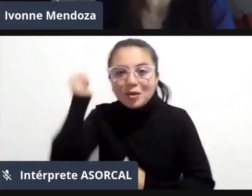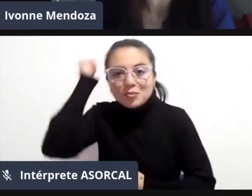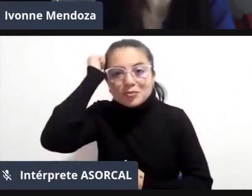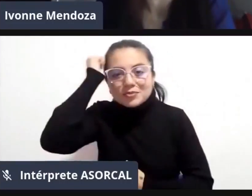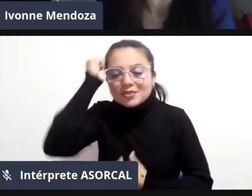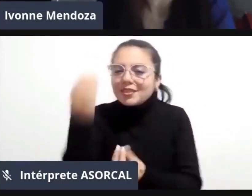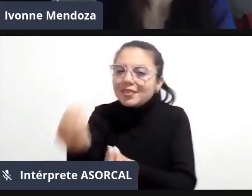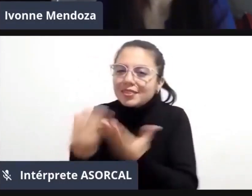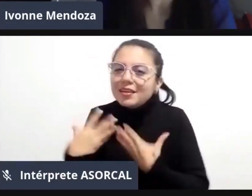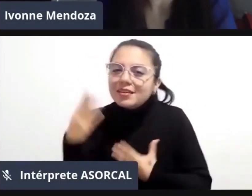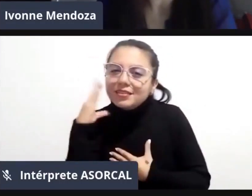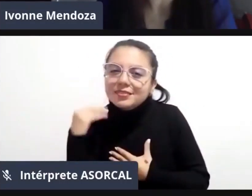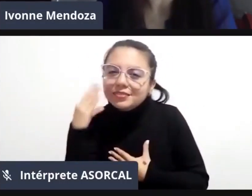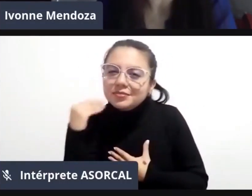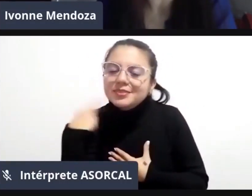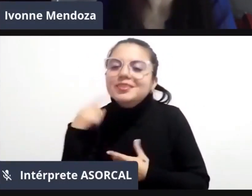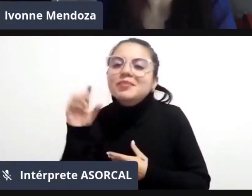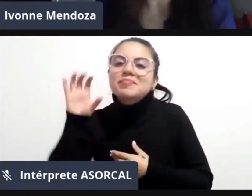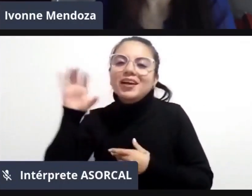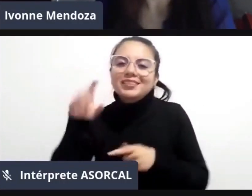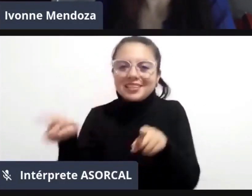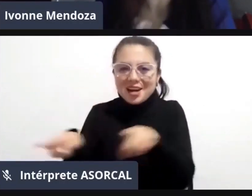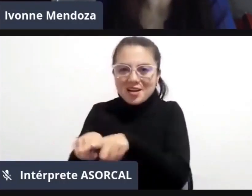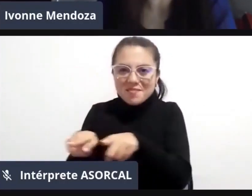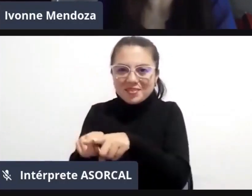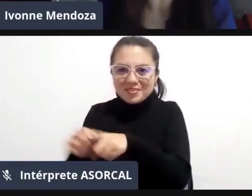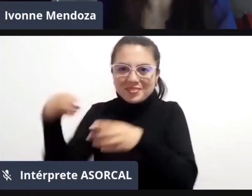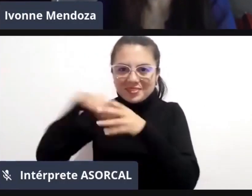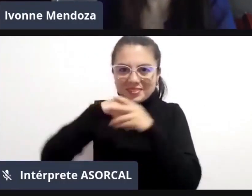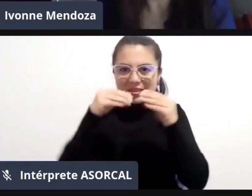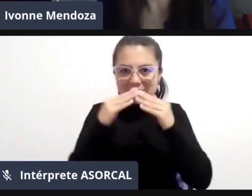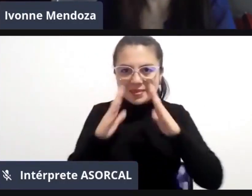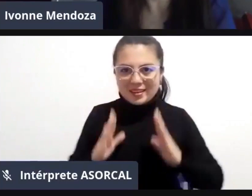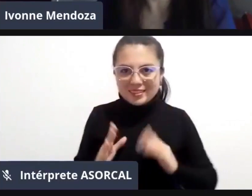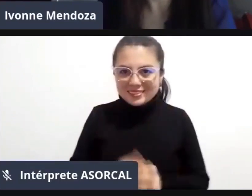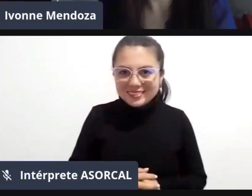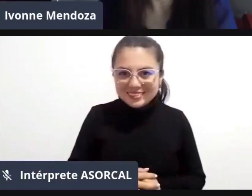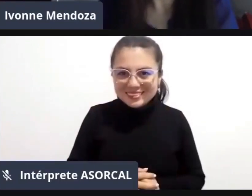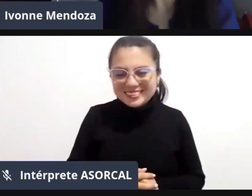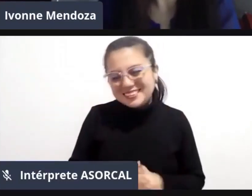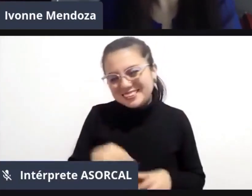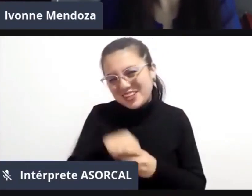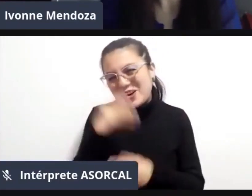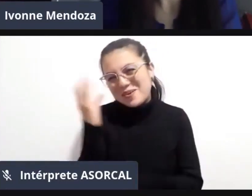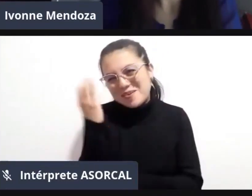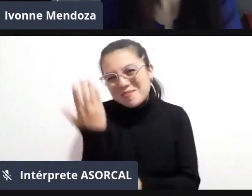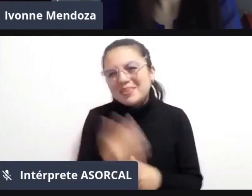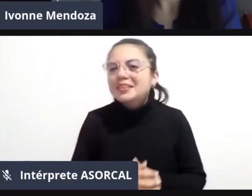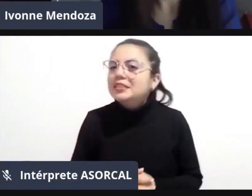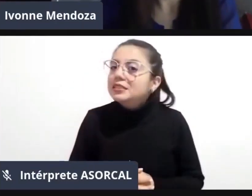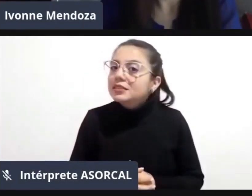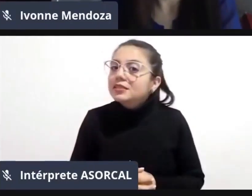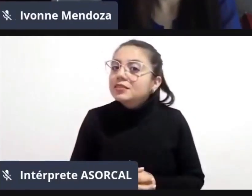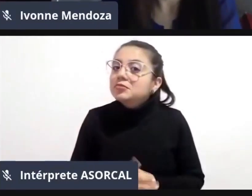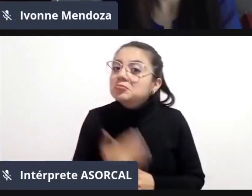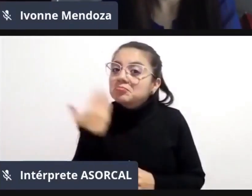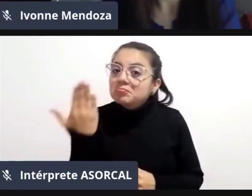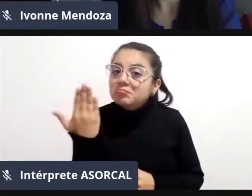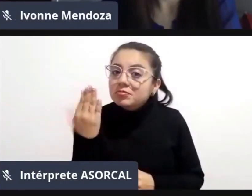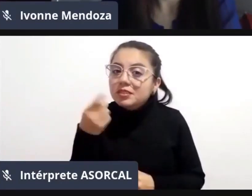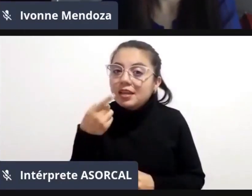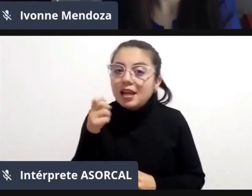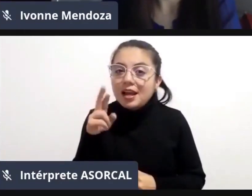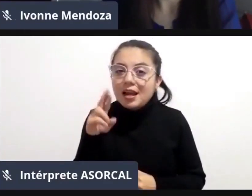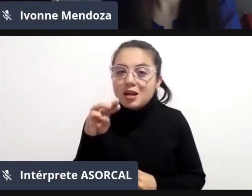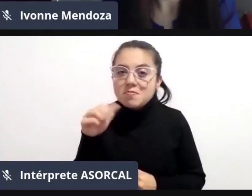experiencia de un país hermano a nuestra casa. Germán, no sé. Bueno, muchísimas gracias de nuevo al doctor